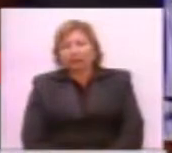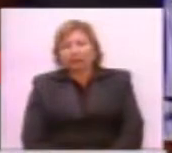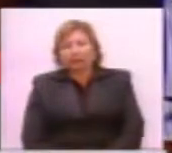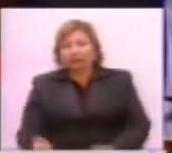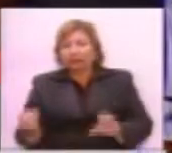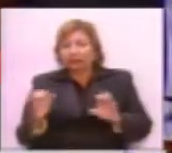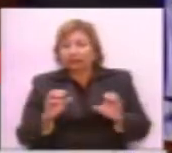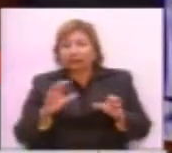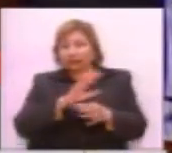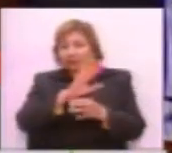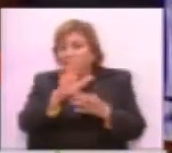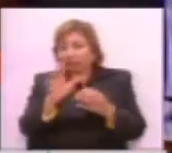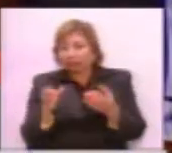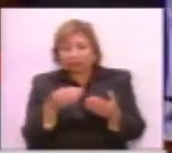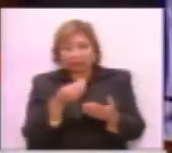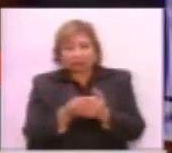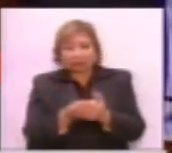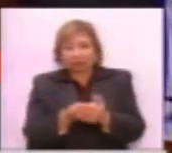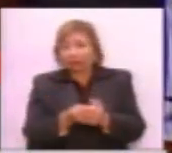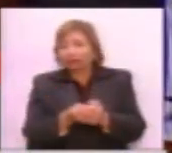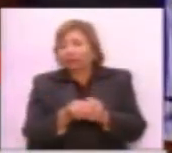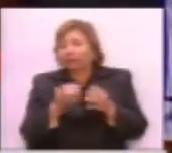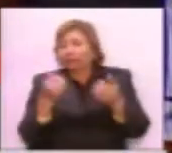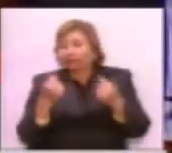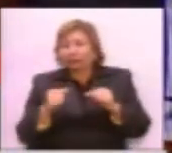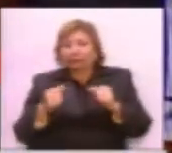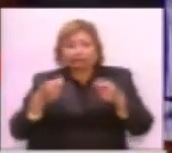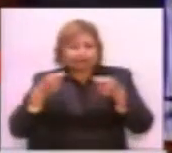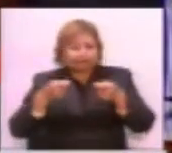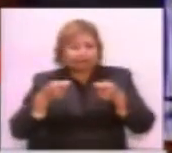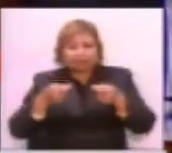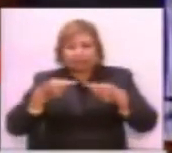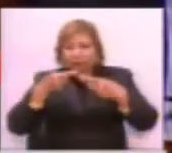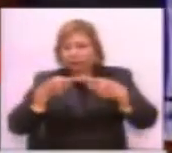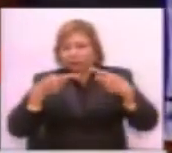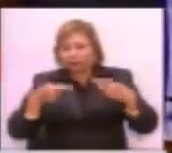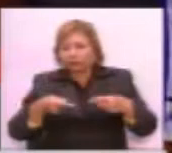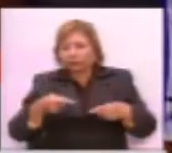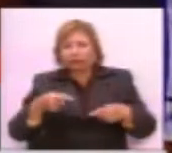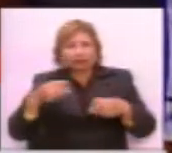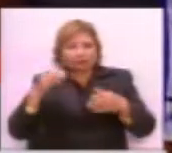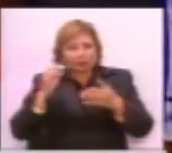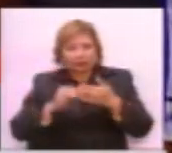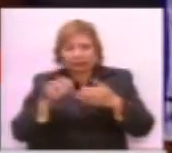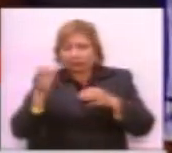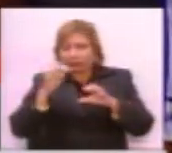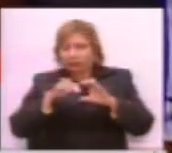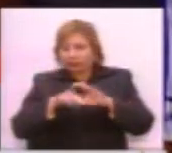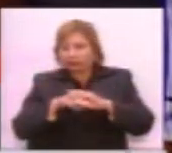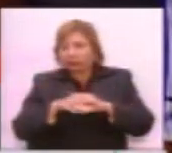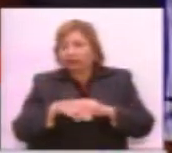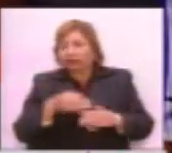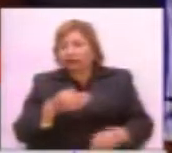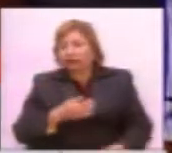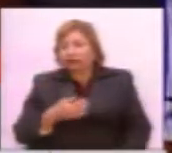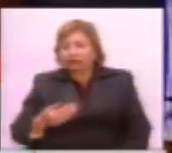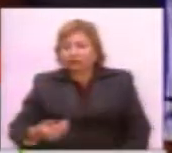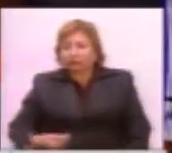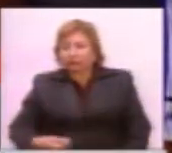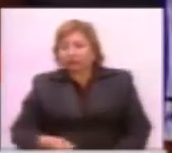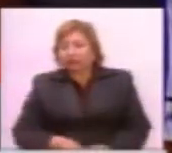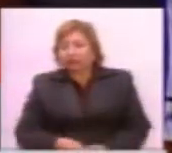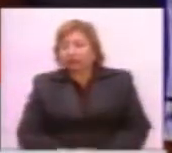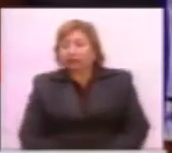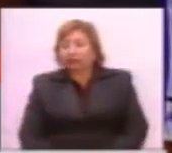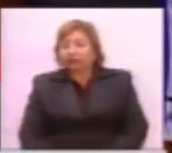completa que permita al país luchar contra el delito y que no se filtre en el poder del Estado.